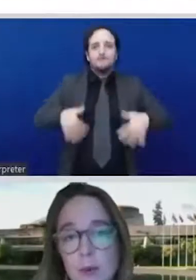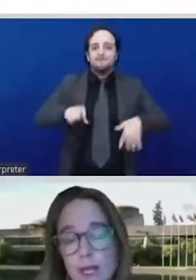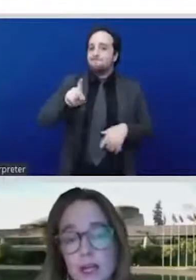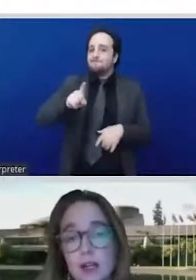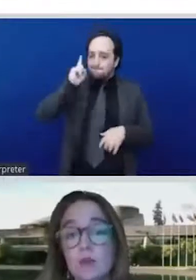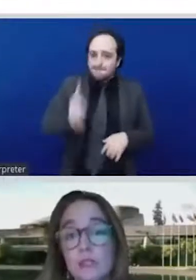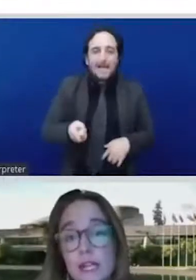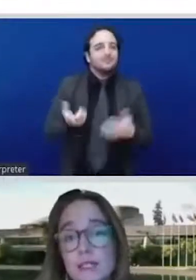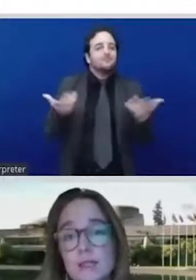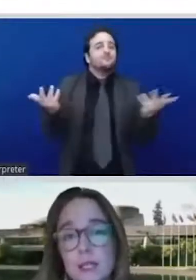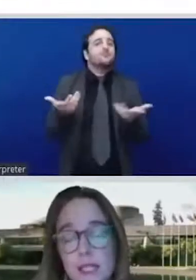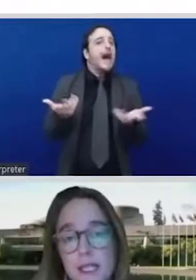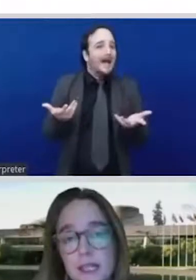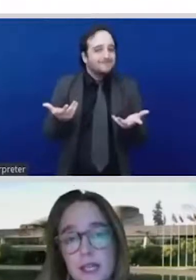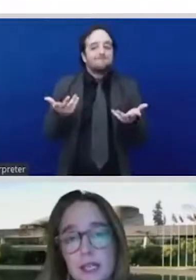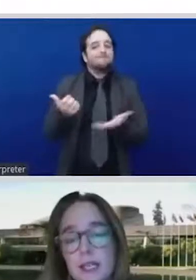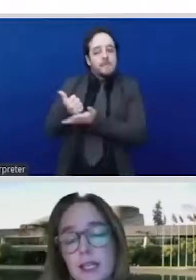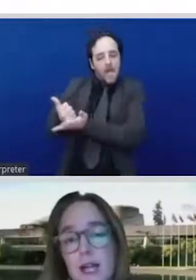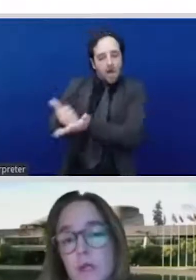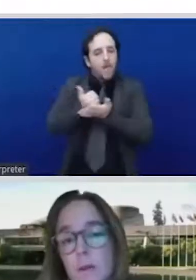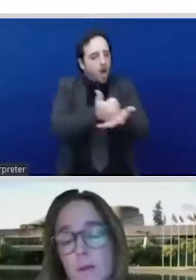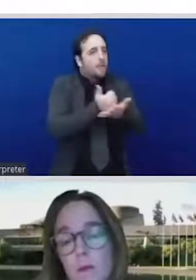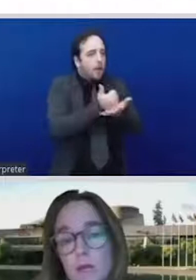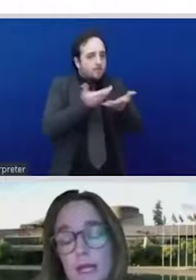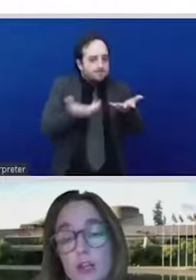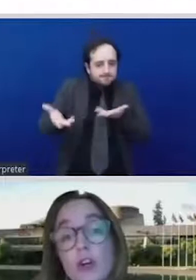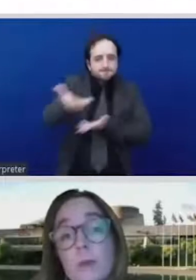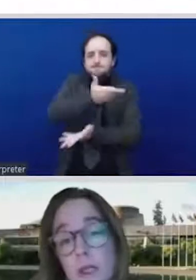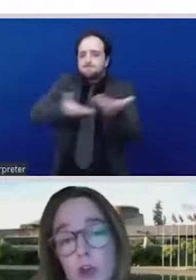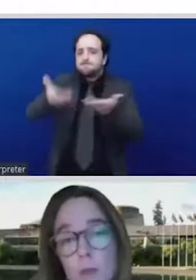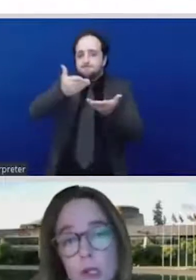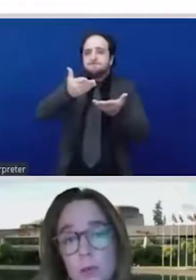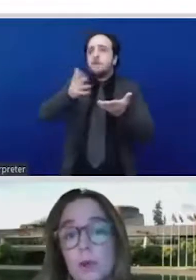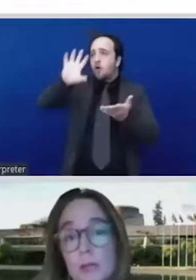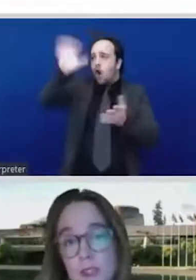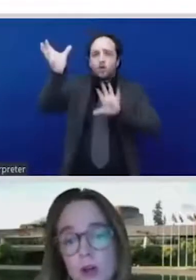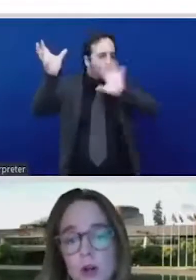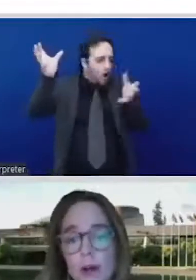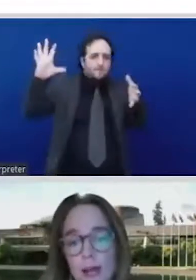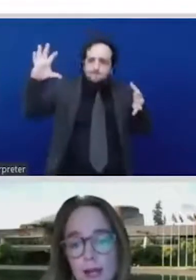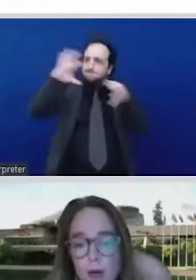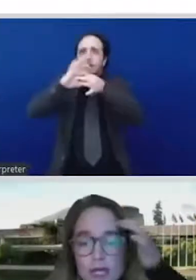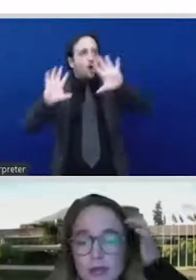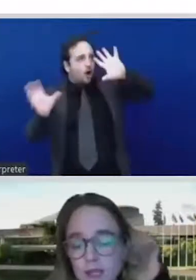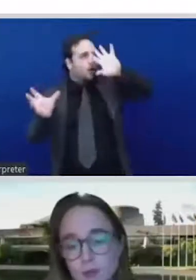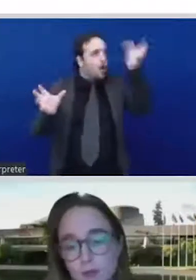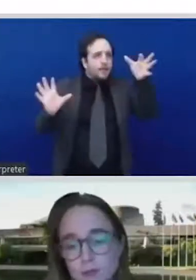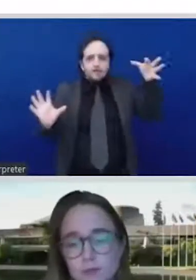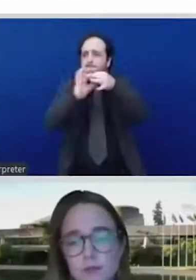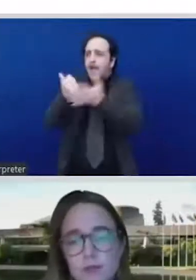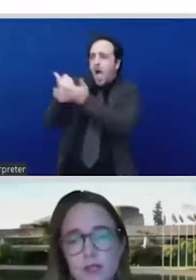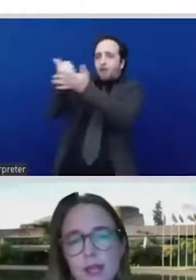poder reducir las asimetrías y generar un entorno macroeconómico propicio para la igualdad de género.